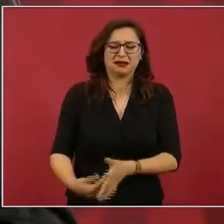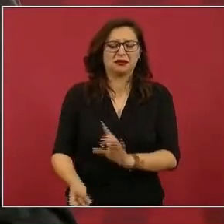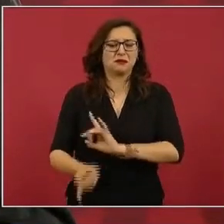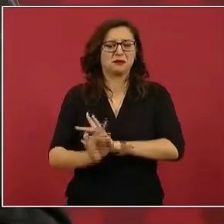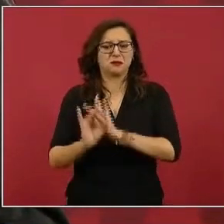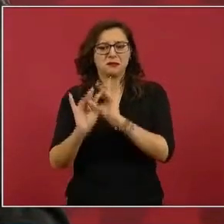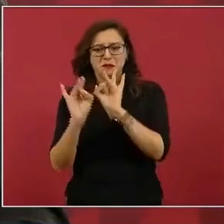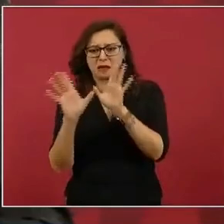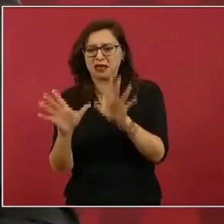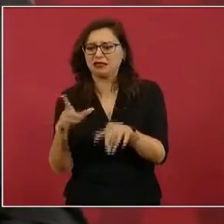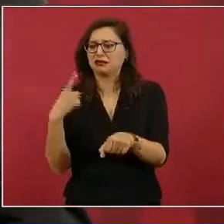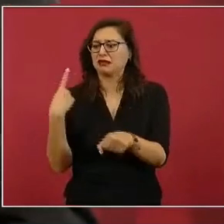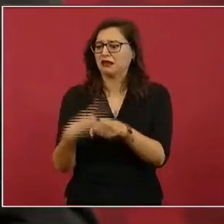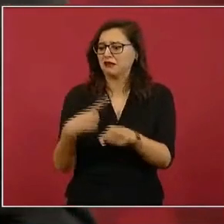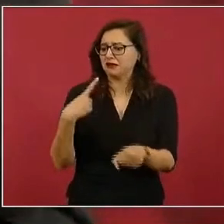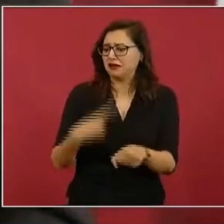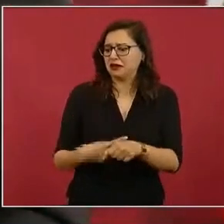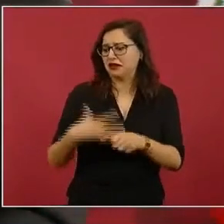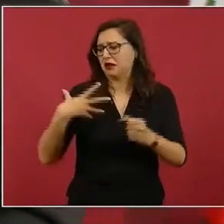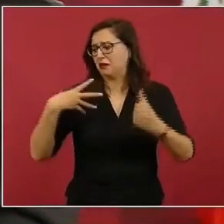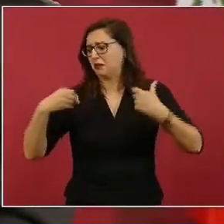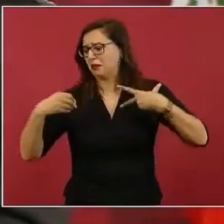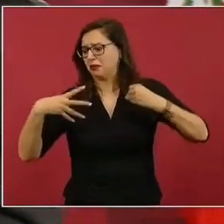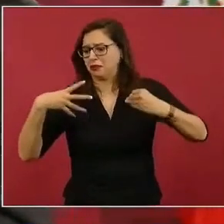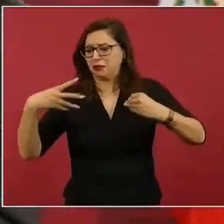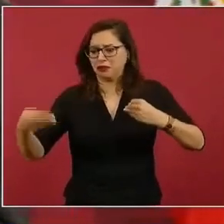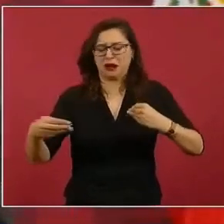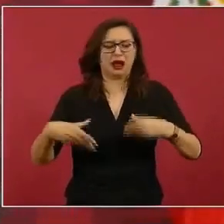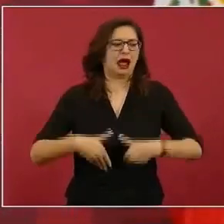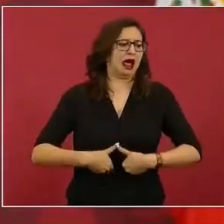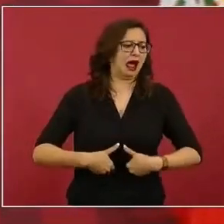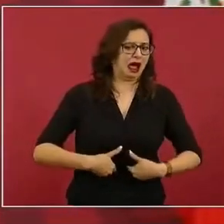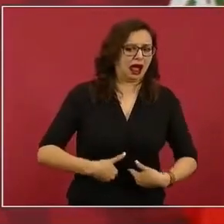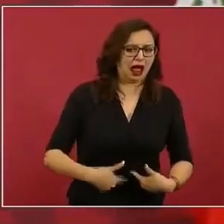hambrunas, inundaciones, temblores,